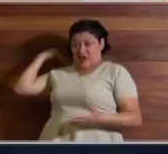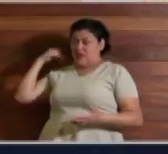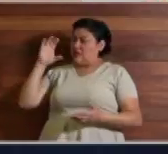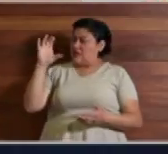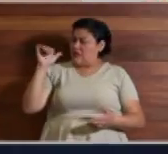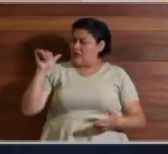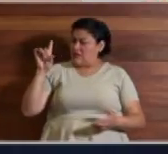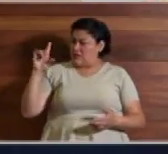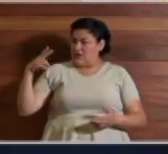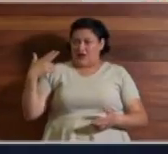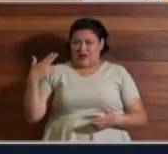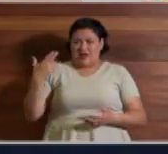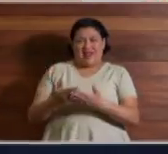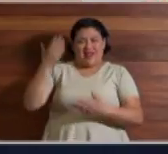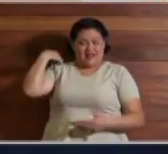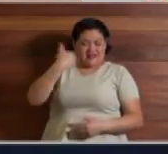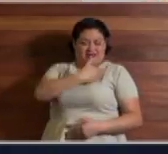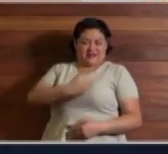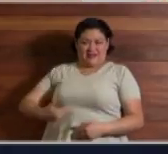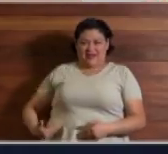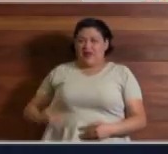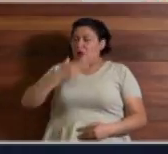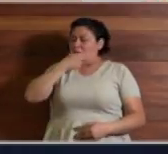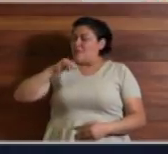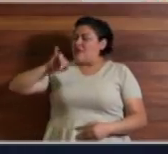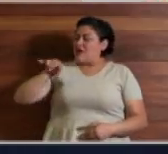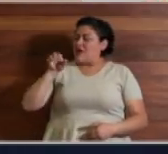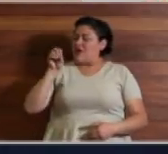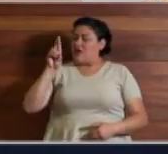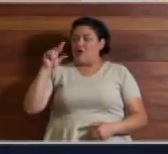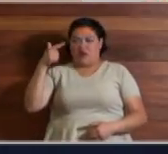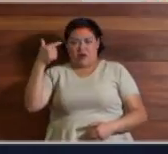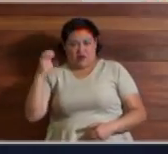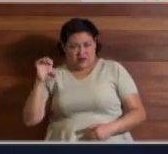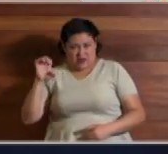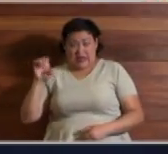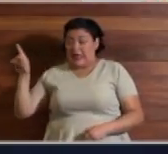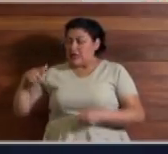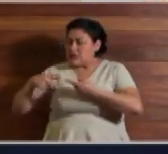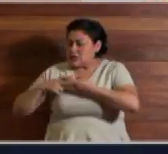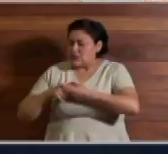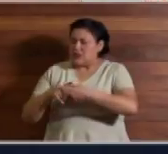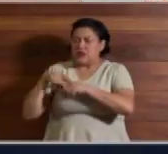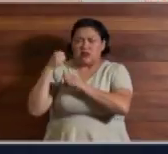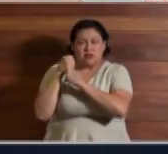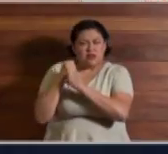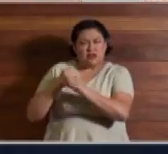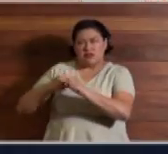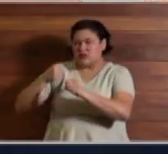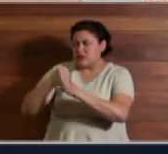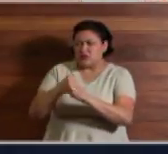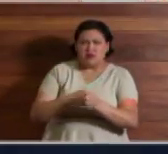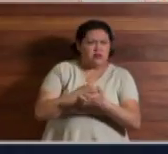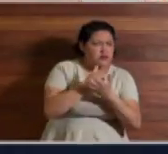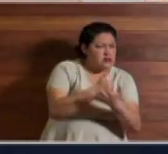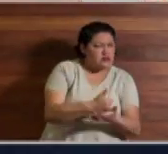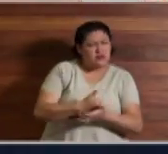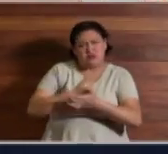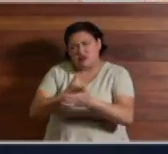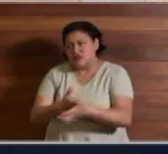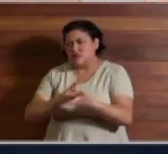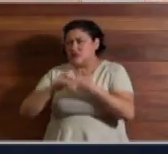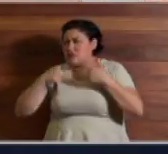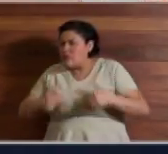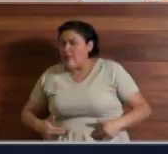Carpizo, la agenda de derechos humanos no ha sido interiorizada en el tejido social. No podemos dar